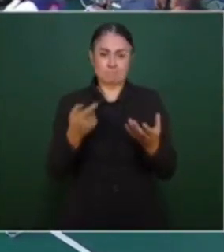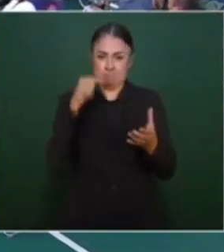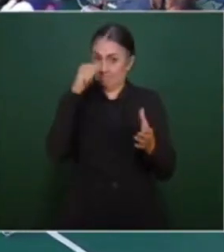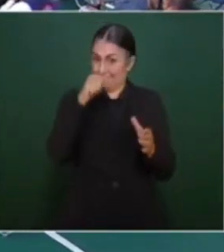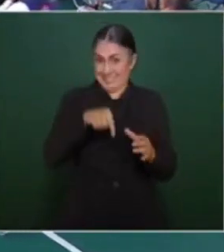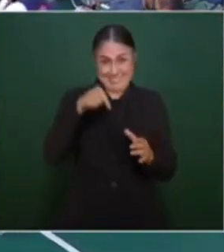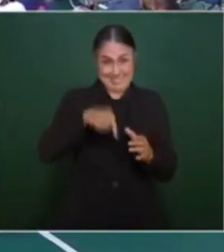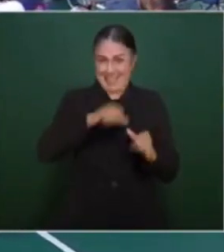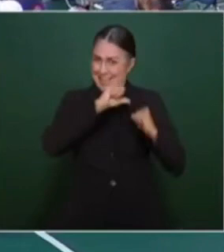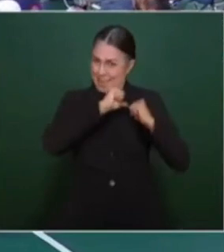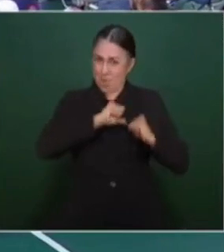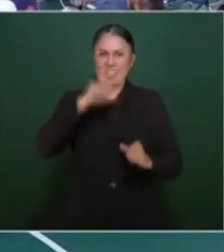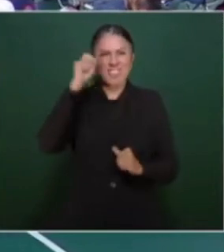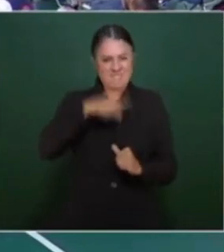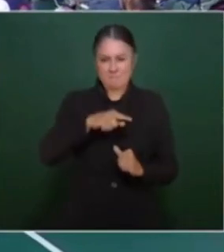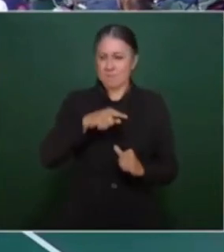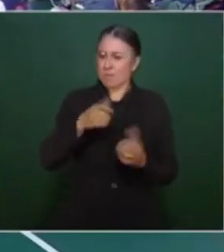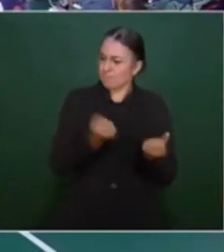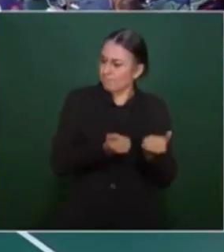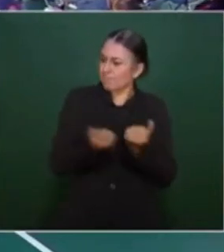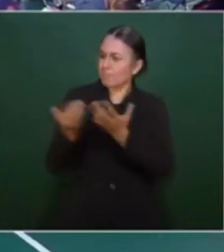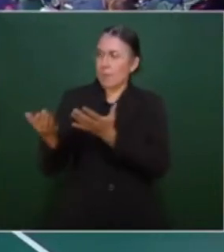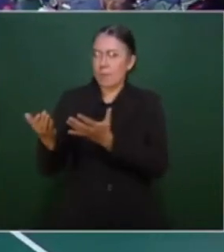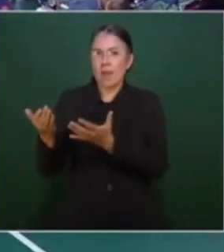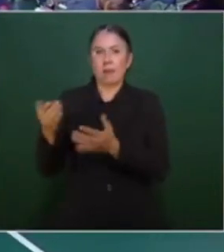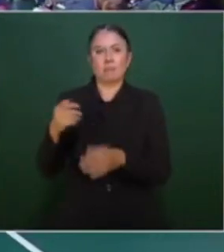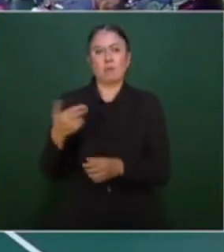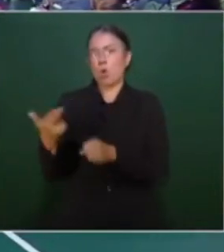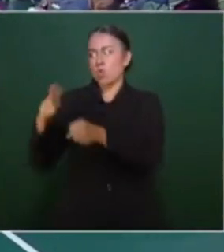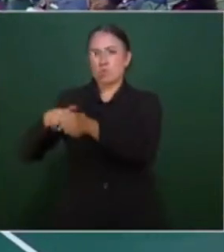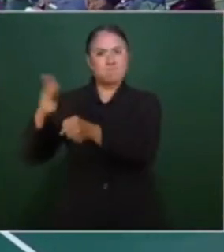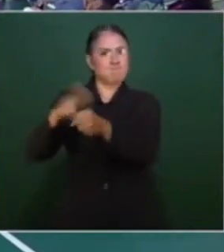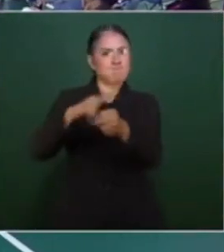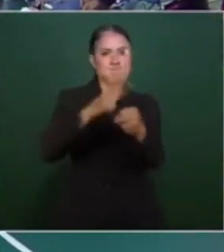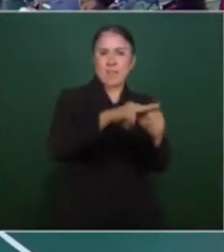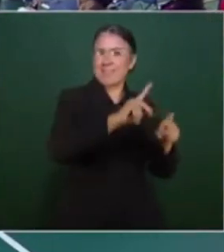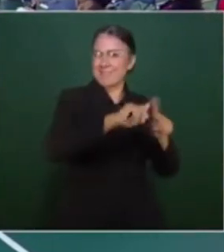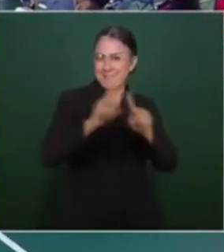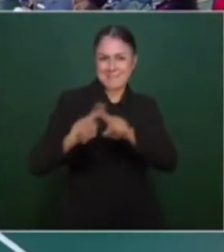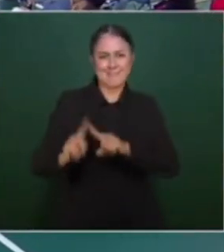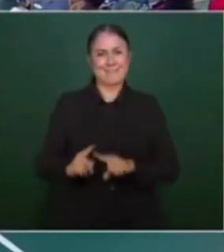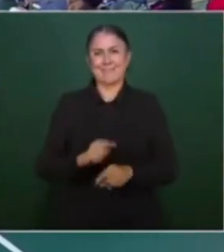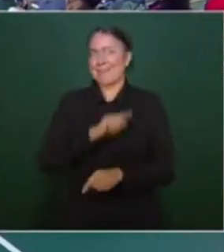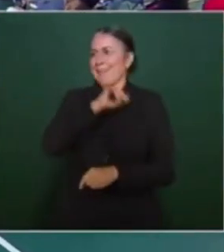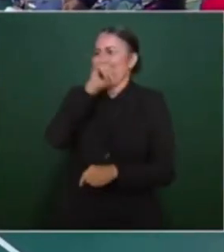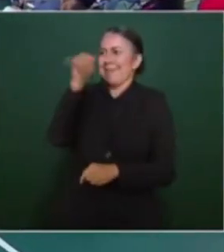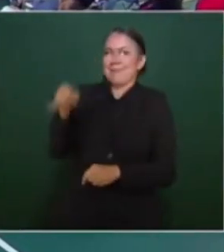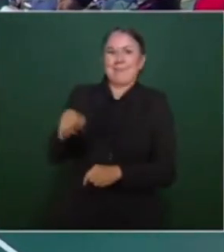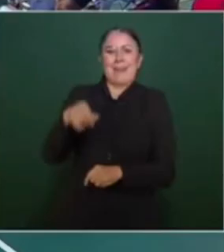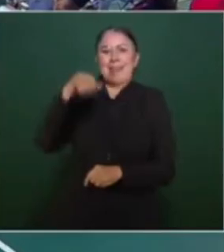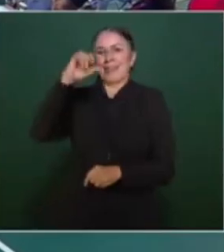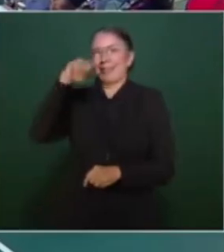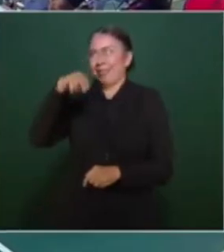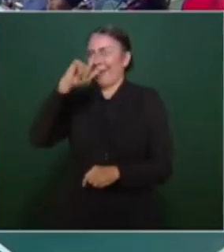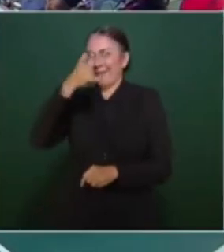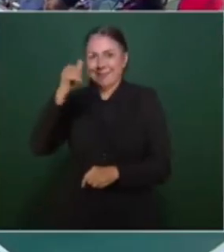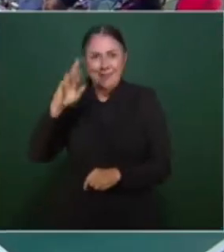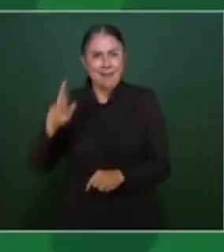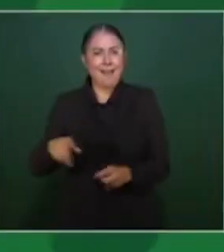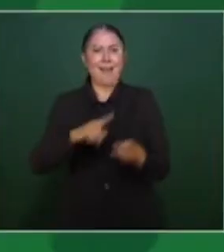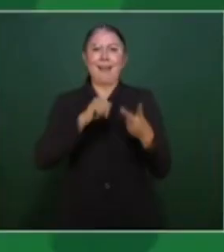entreguen hasta los centros de salud del Nayar, ¿sí?, de la Yesca, lo más